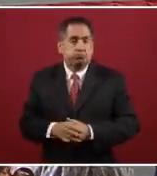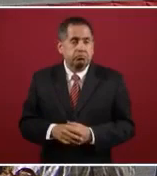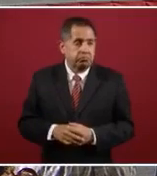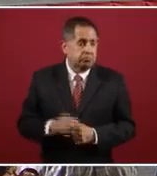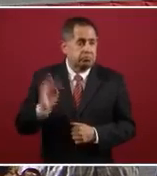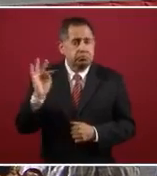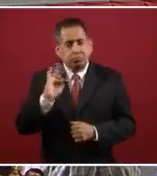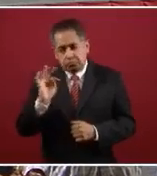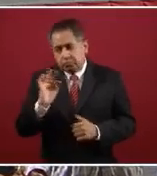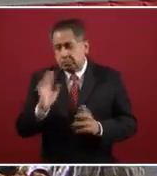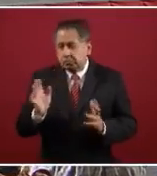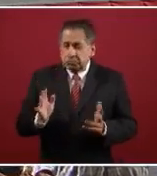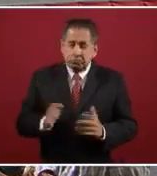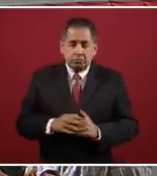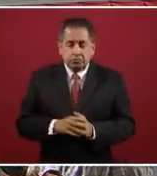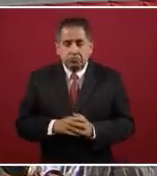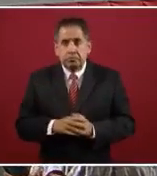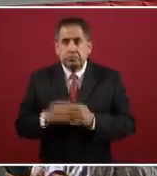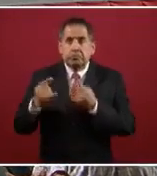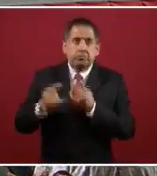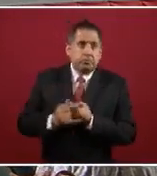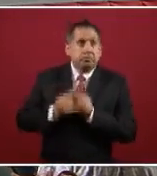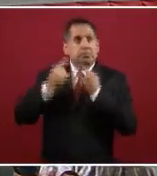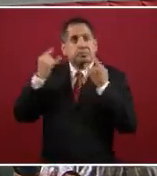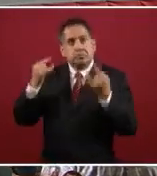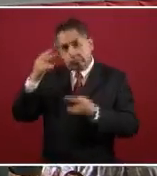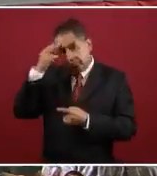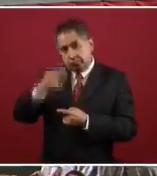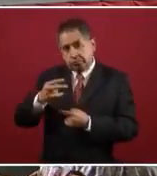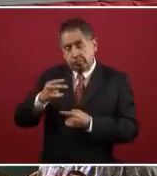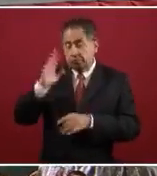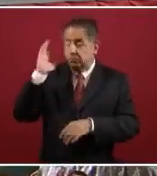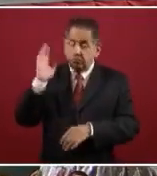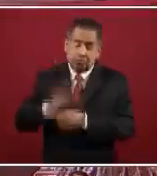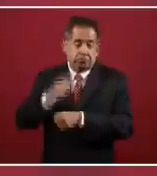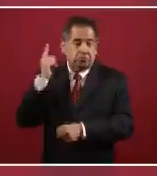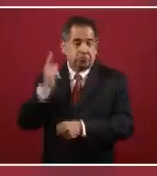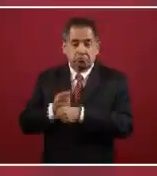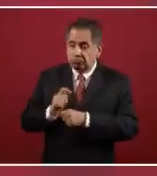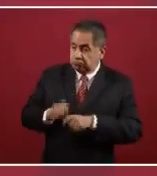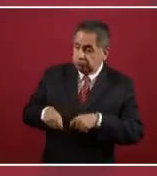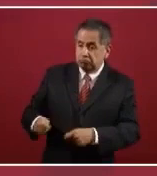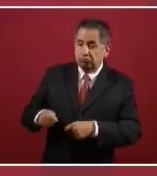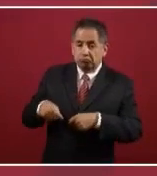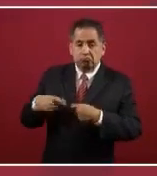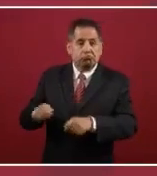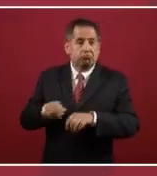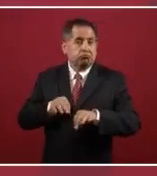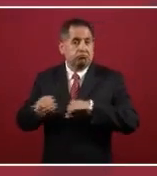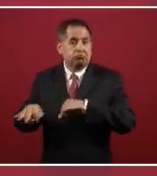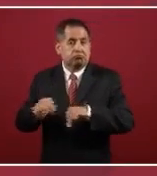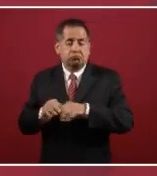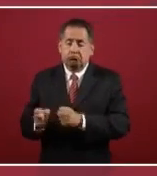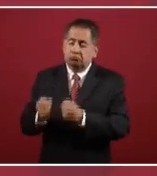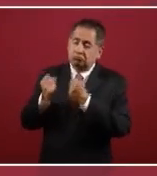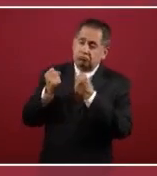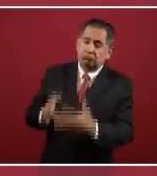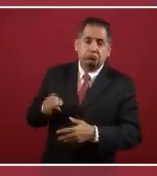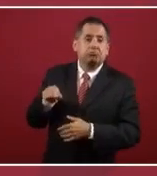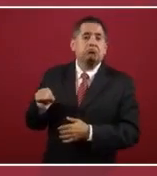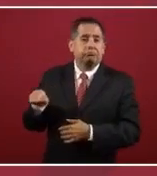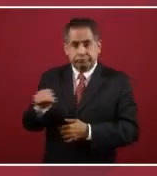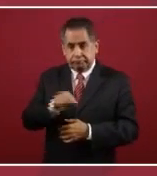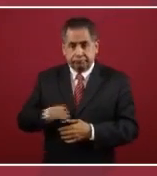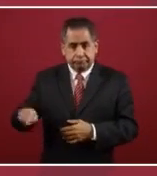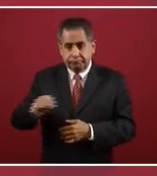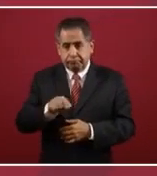posiblemente en la historia de México, no solo